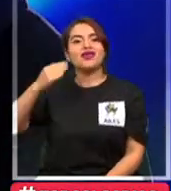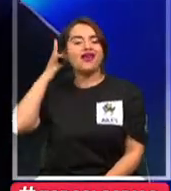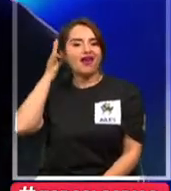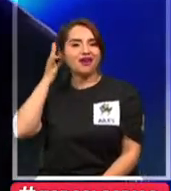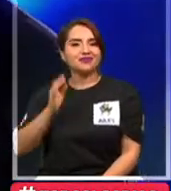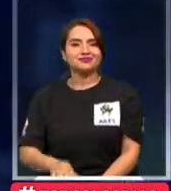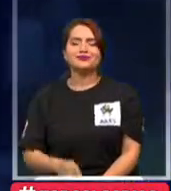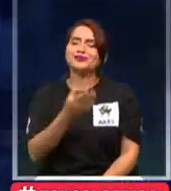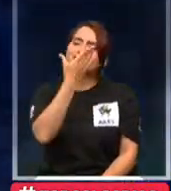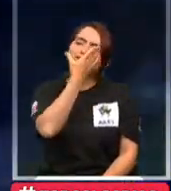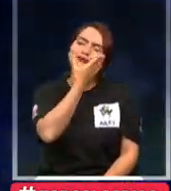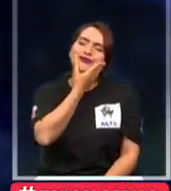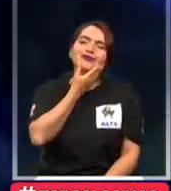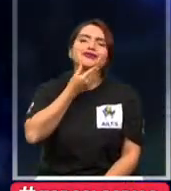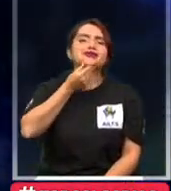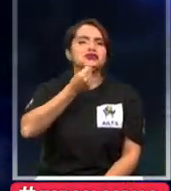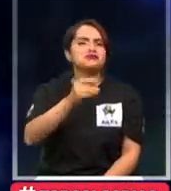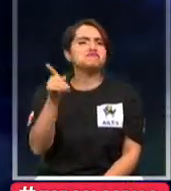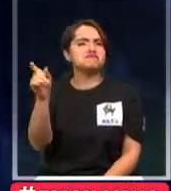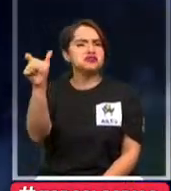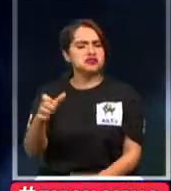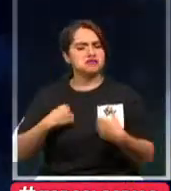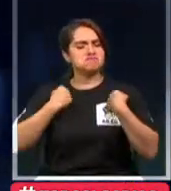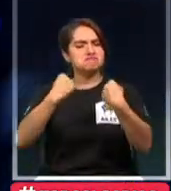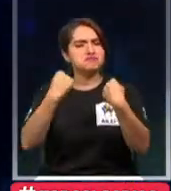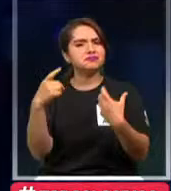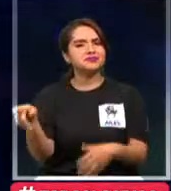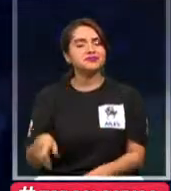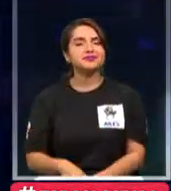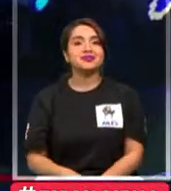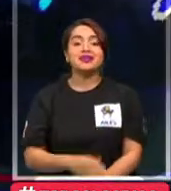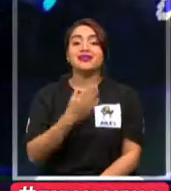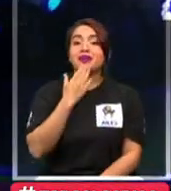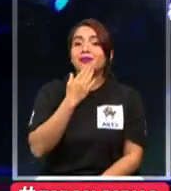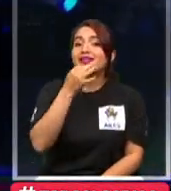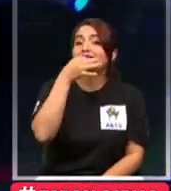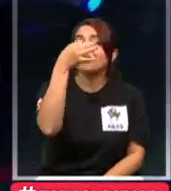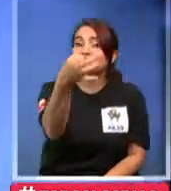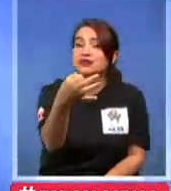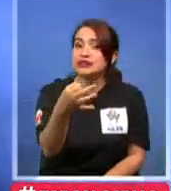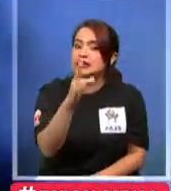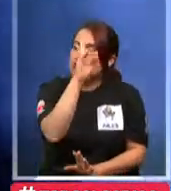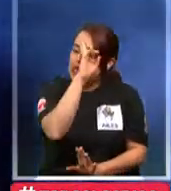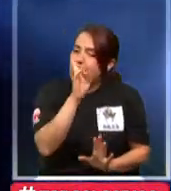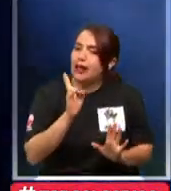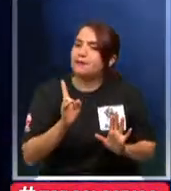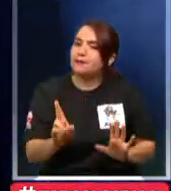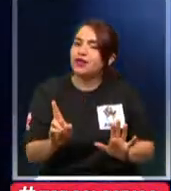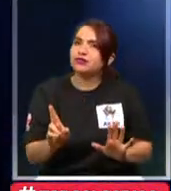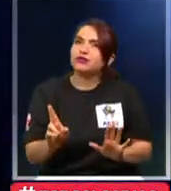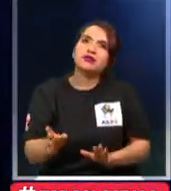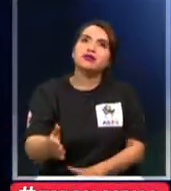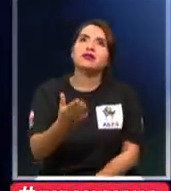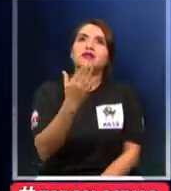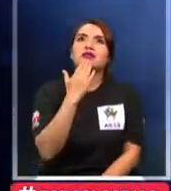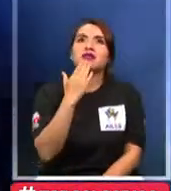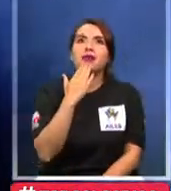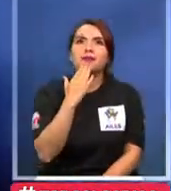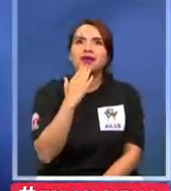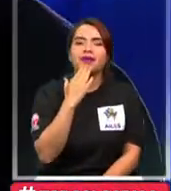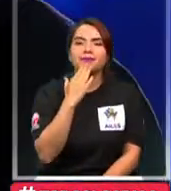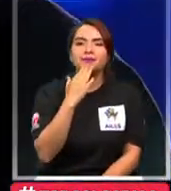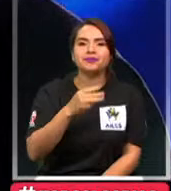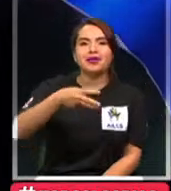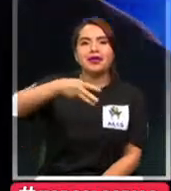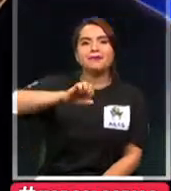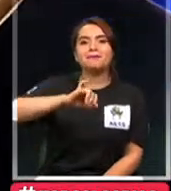Y eso es bonito, es como nuevo. Sí. Y también quiero decir con mucho respeto que le abrió las puertas a la Miriam Hernández. No, como